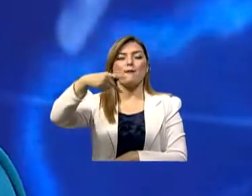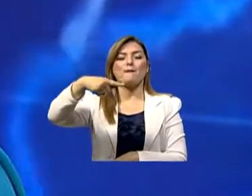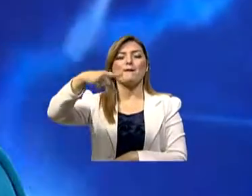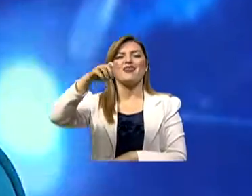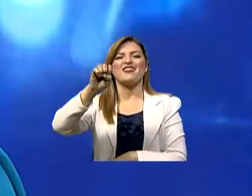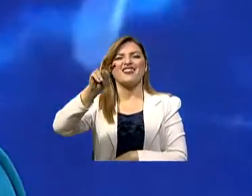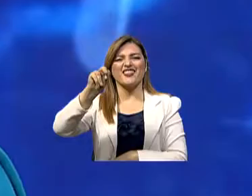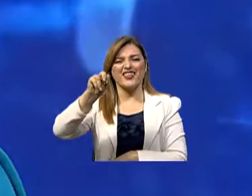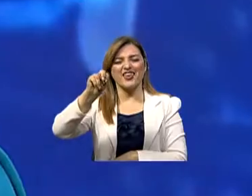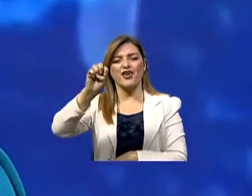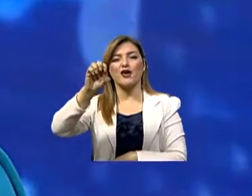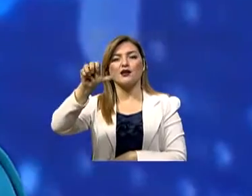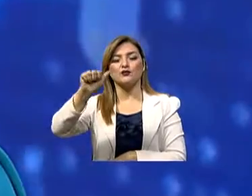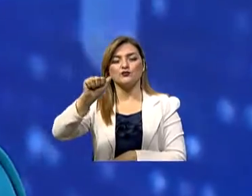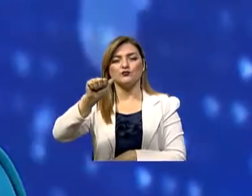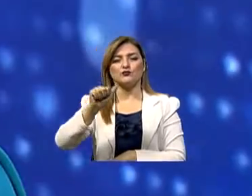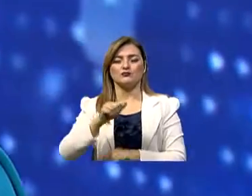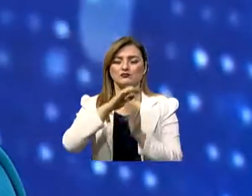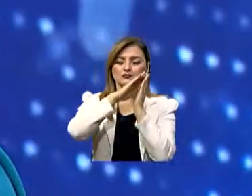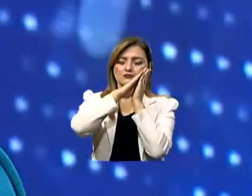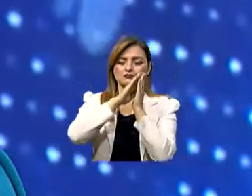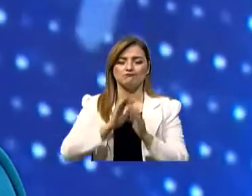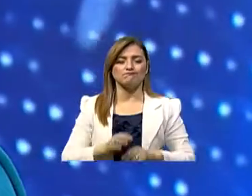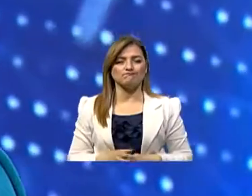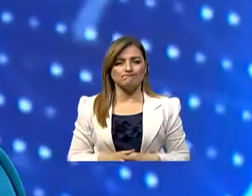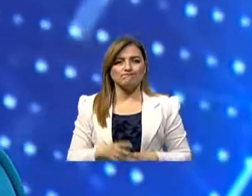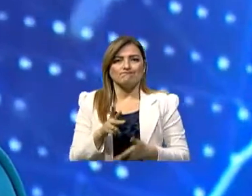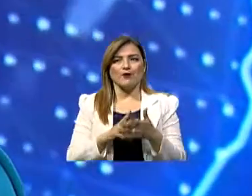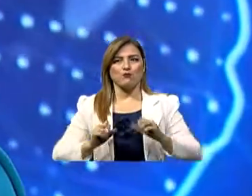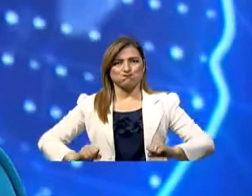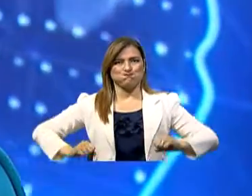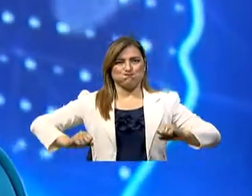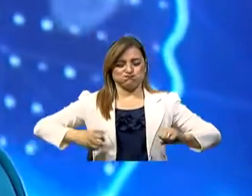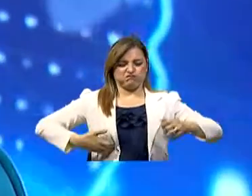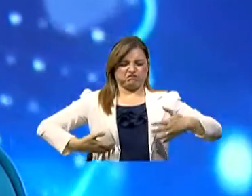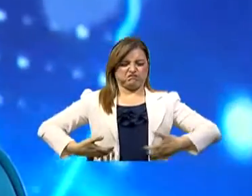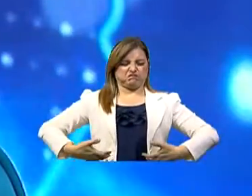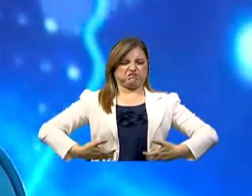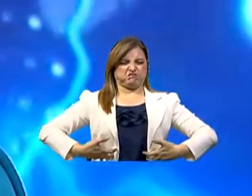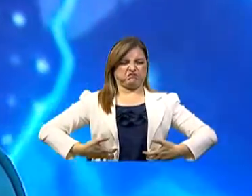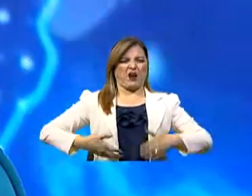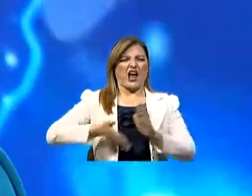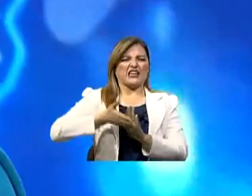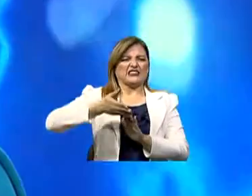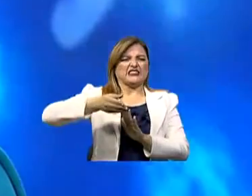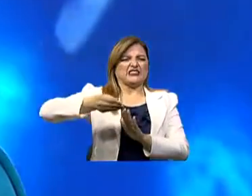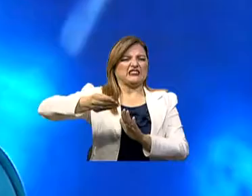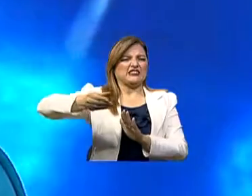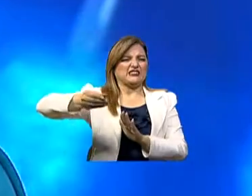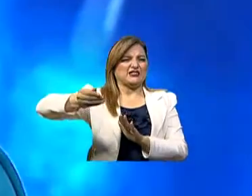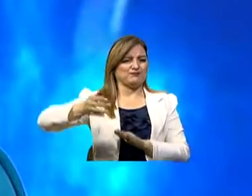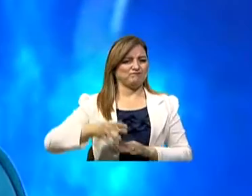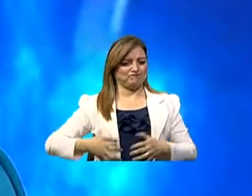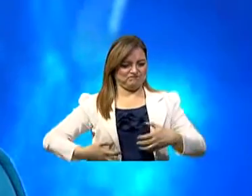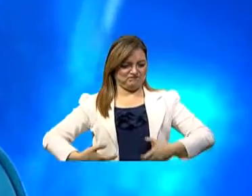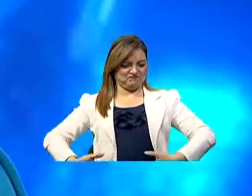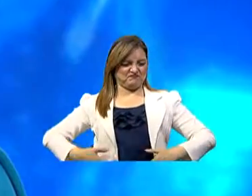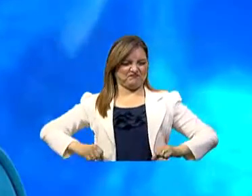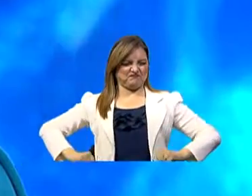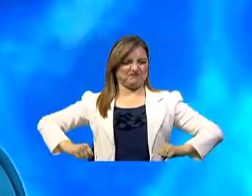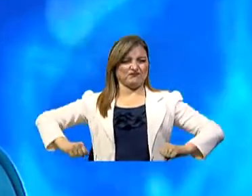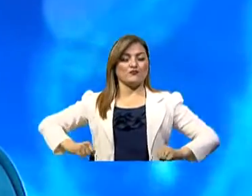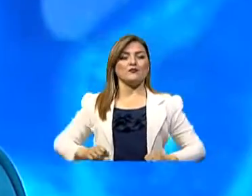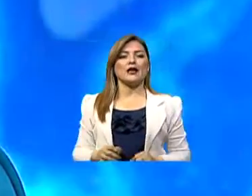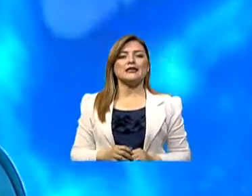todos los órganos que están ingresados están con con obesidad y alteran el flujo y el flujo